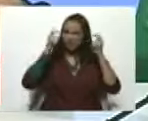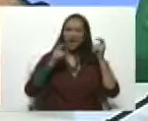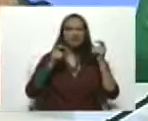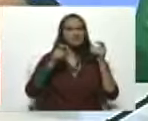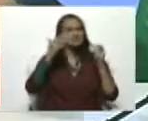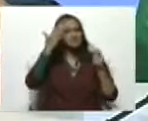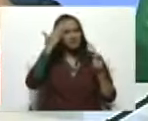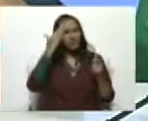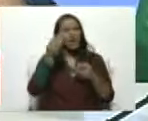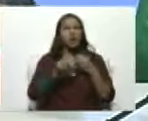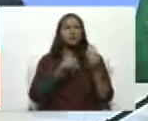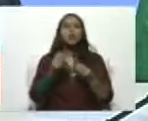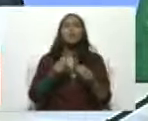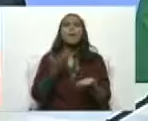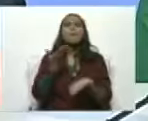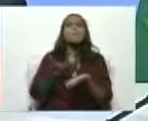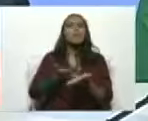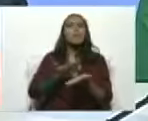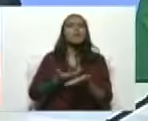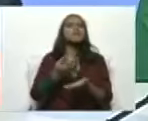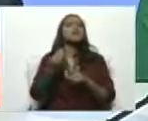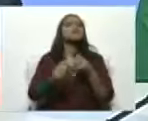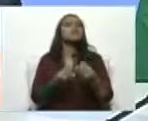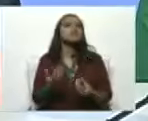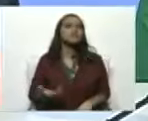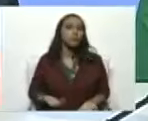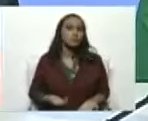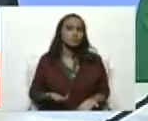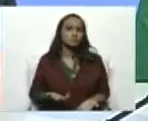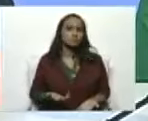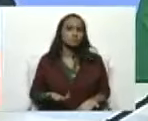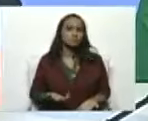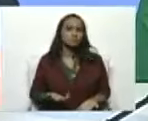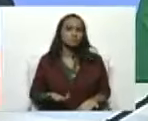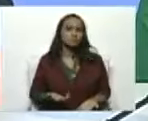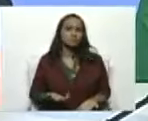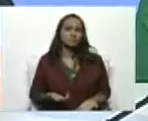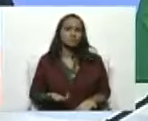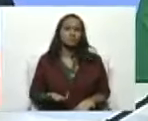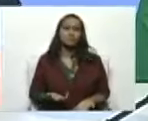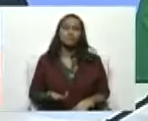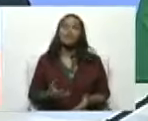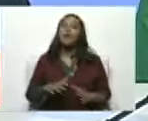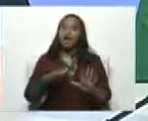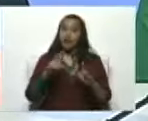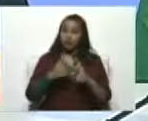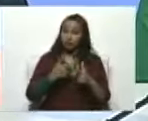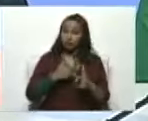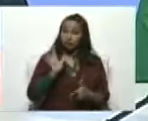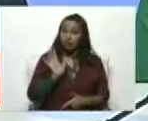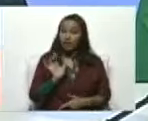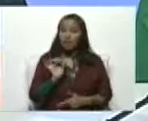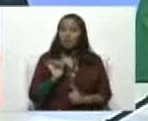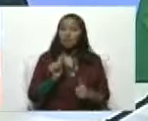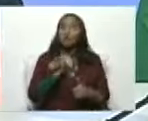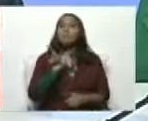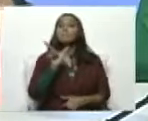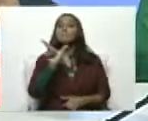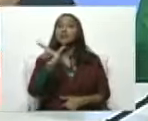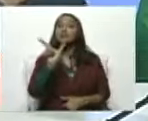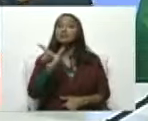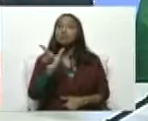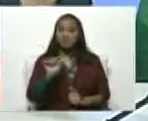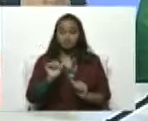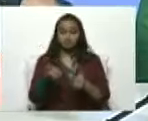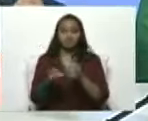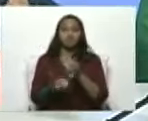él iba más allá. Y fue una propuesta que comandante Chávez siempre hizo. Y luego vino el PSUV. Y al principio